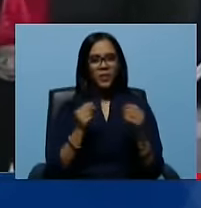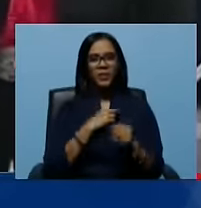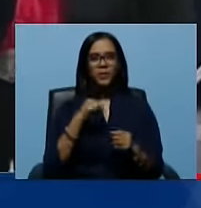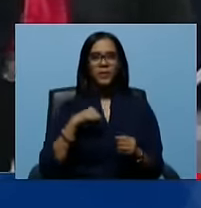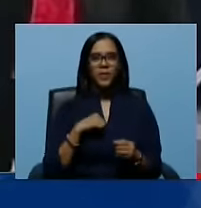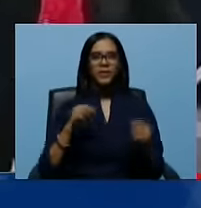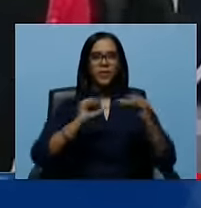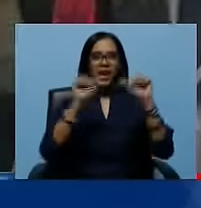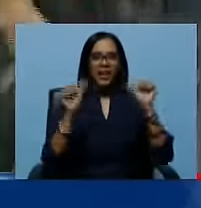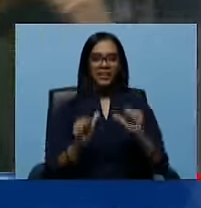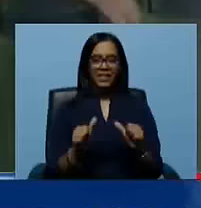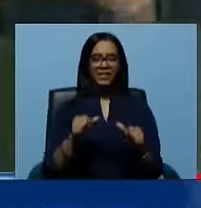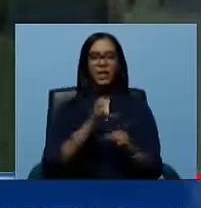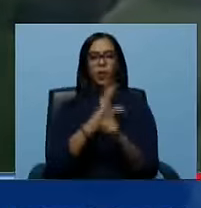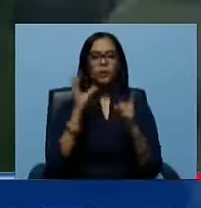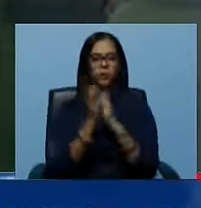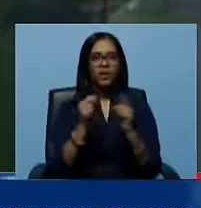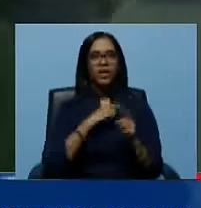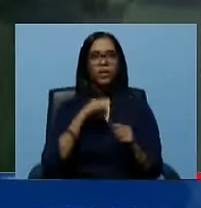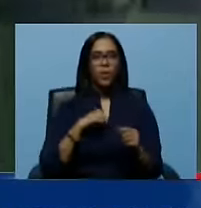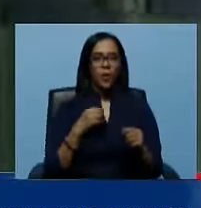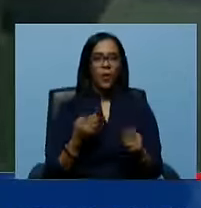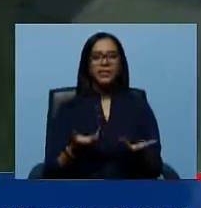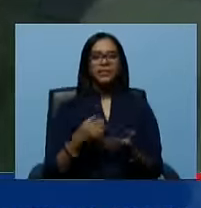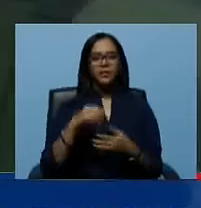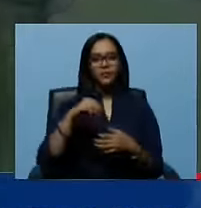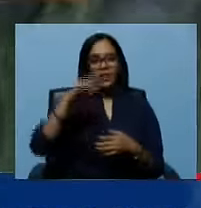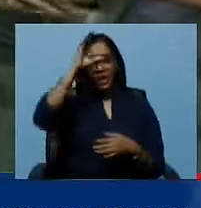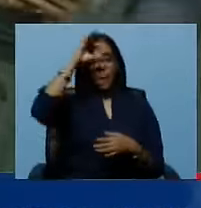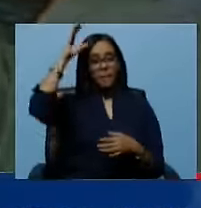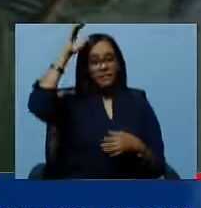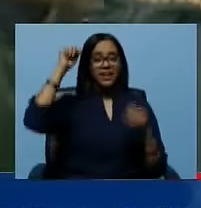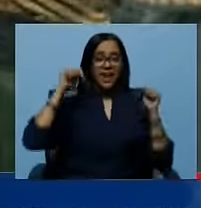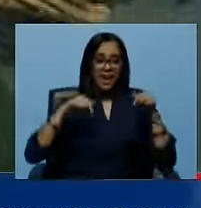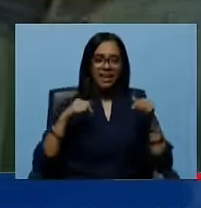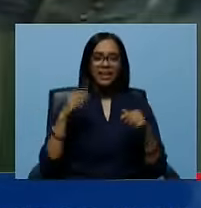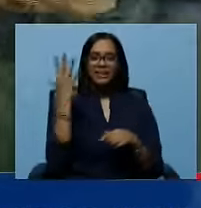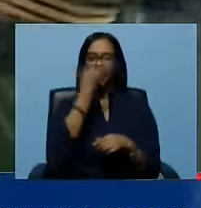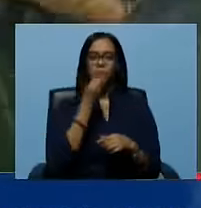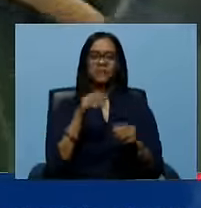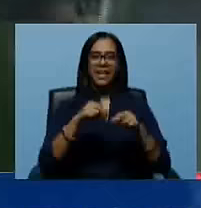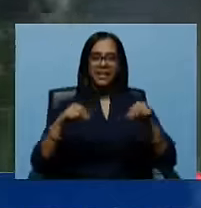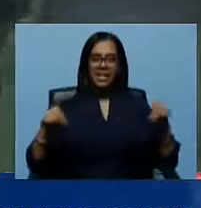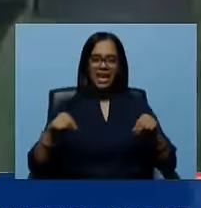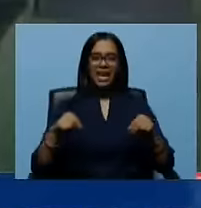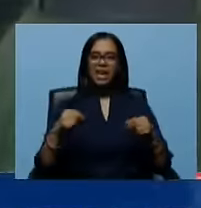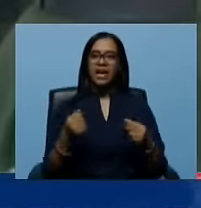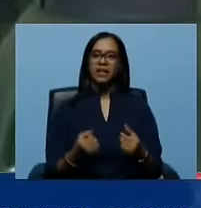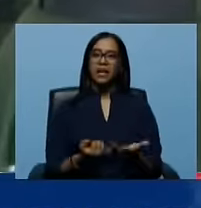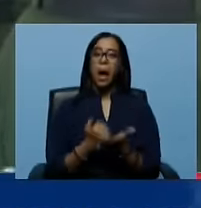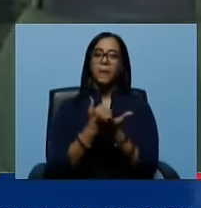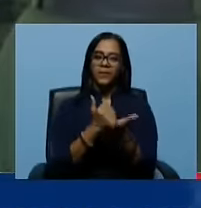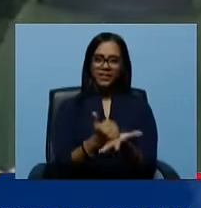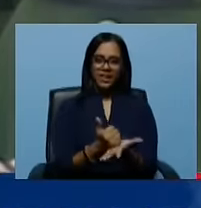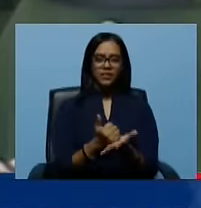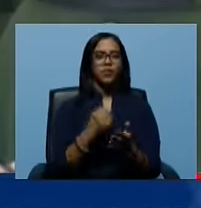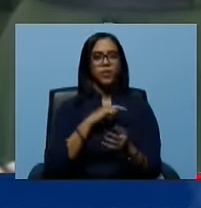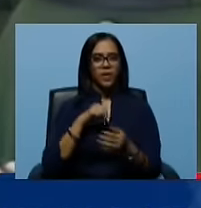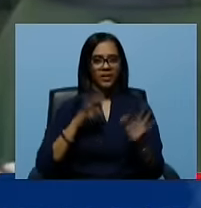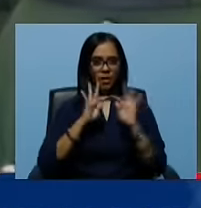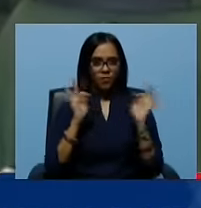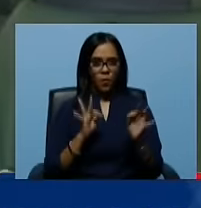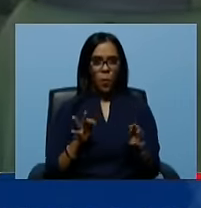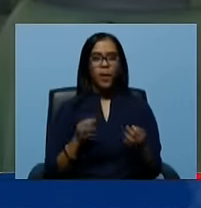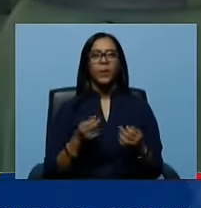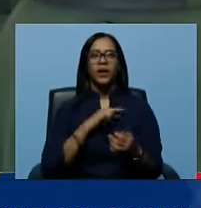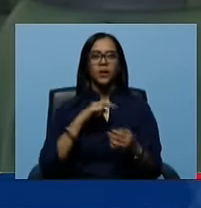artistas, nuestros cultores, nuestros talentos de acá, de esta maravillosa tierra, apalancando con nuestra forma de ser,